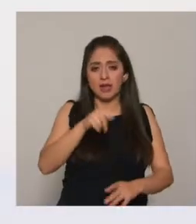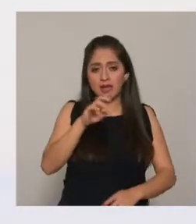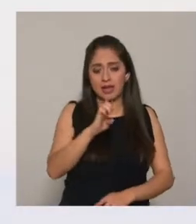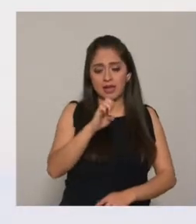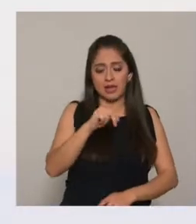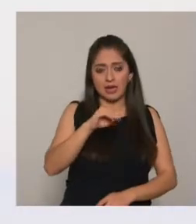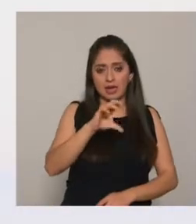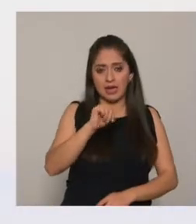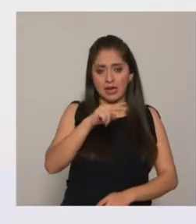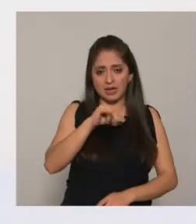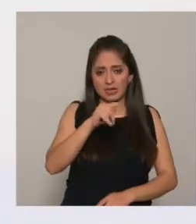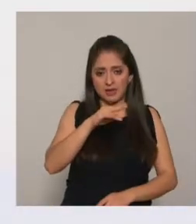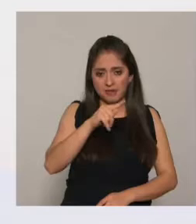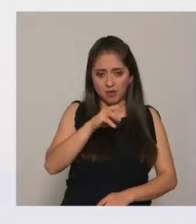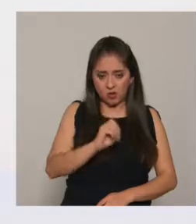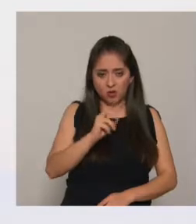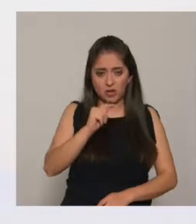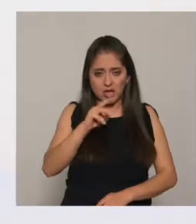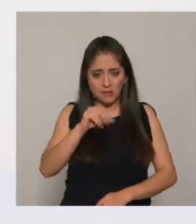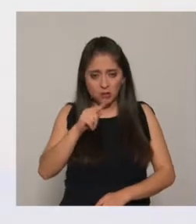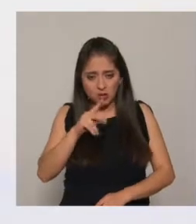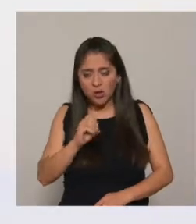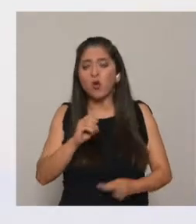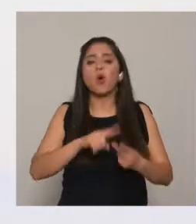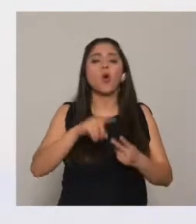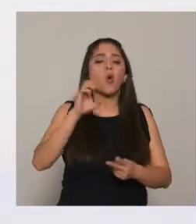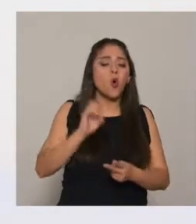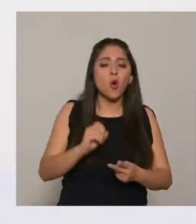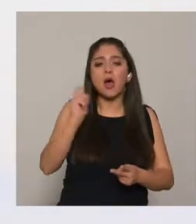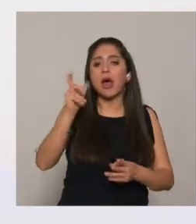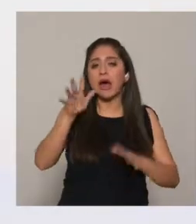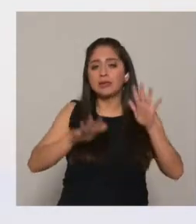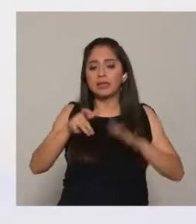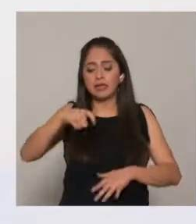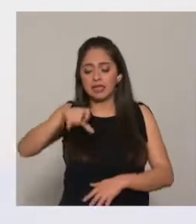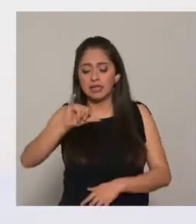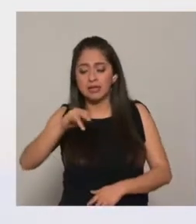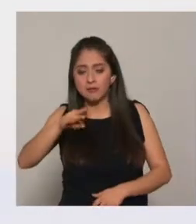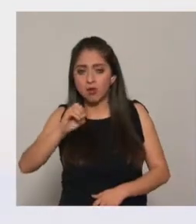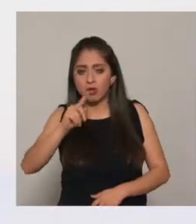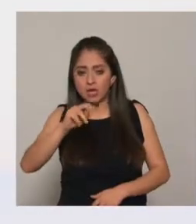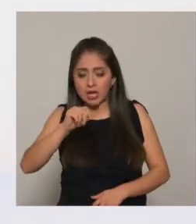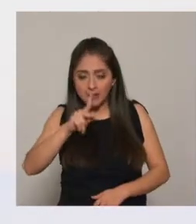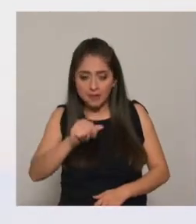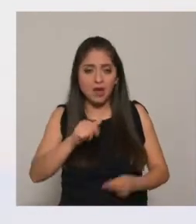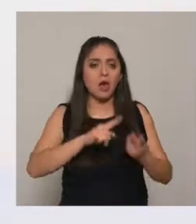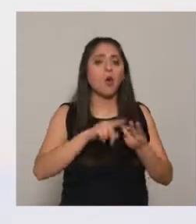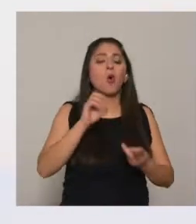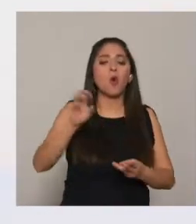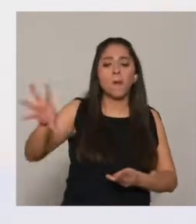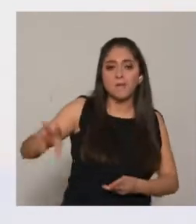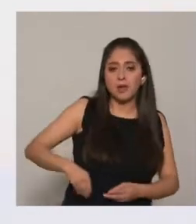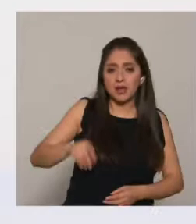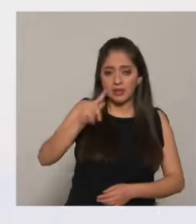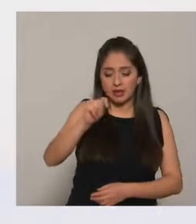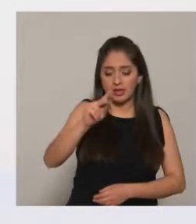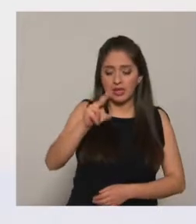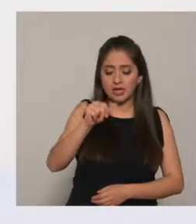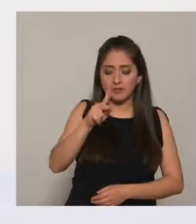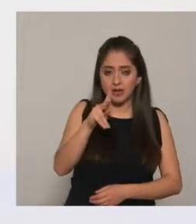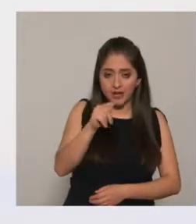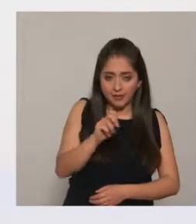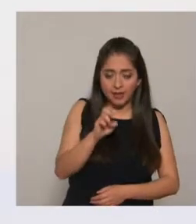a procedimientos extraordinarios. Llámale una quimioterapia, un trasplante de hígado,